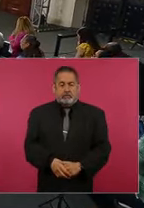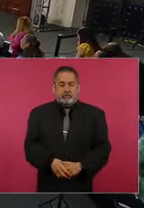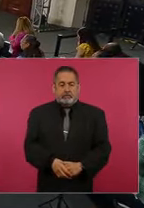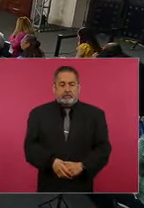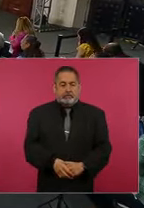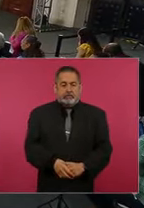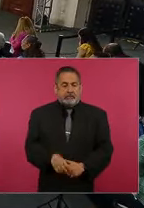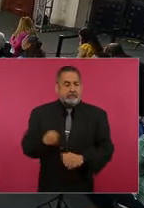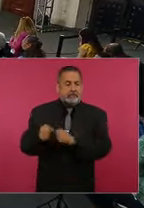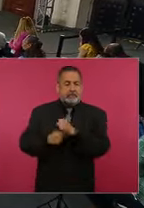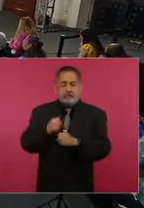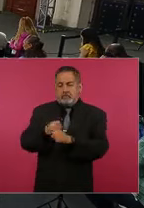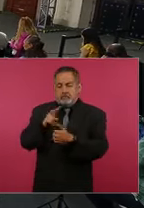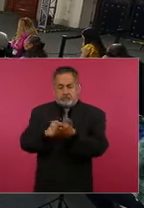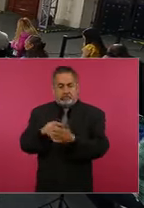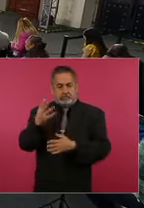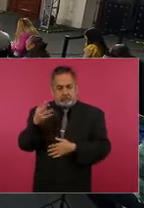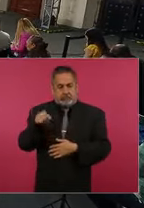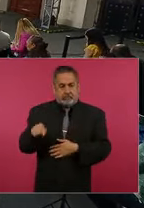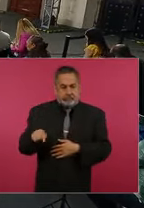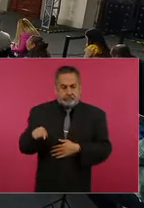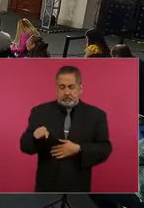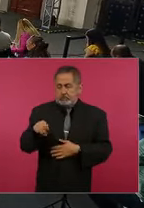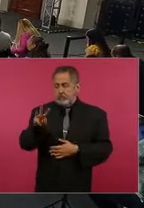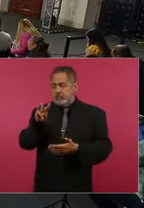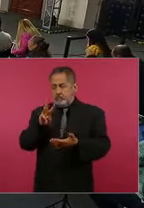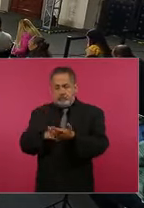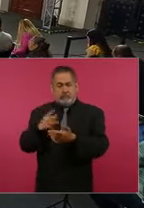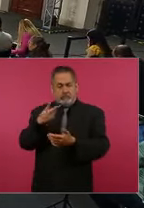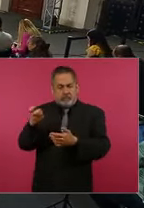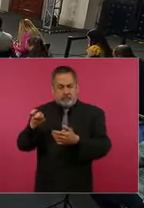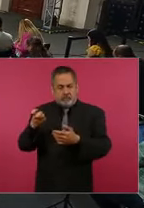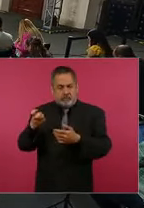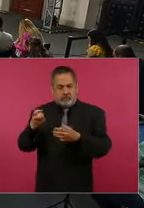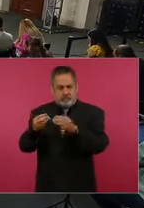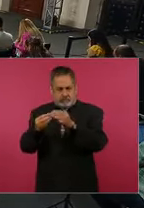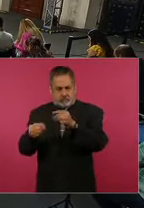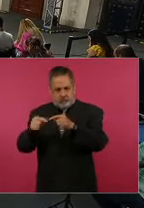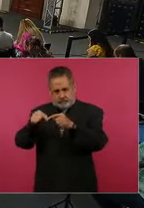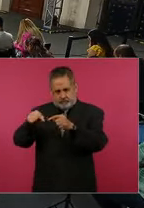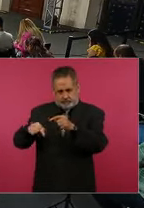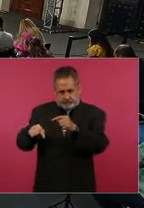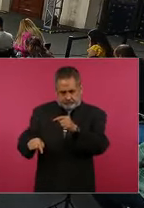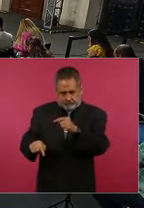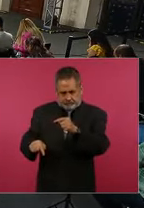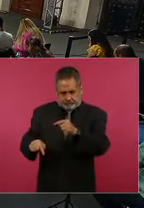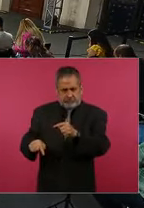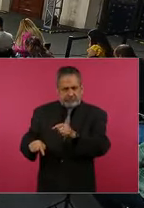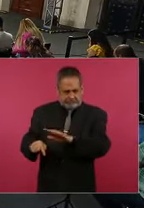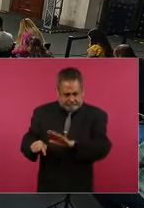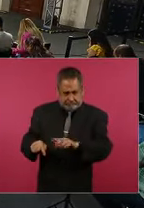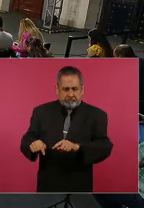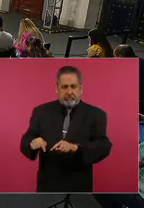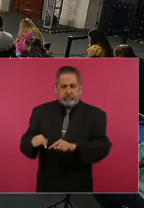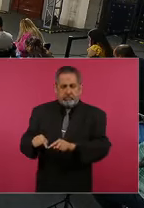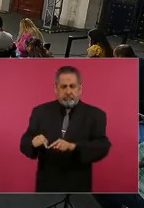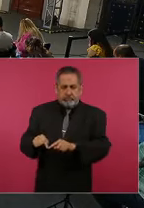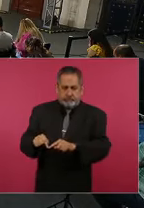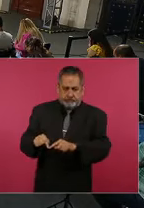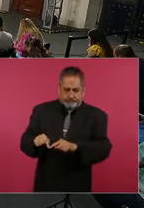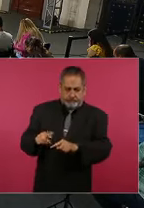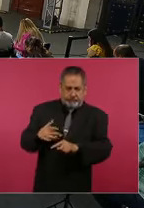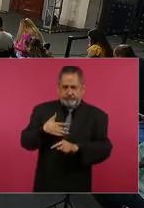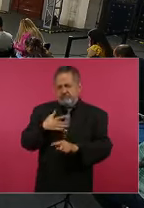En el 2004 llegaron a 3,200 metros. Sí, señor. Y se